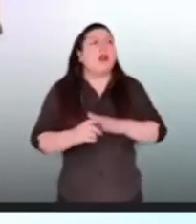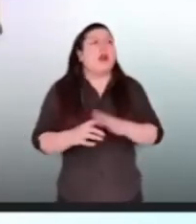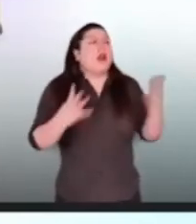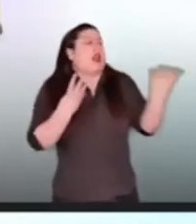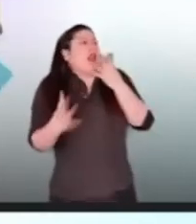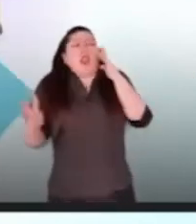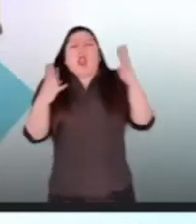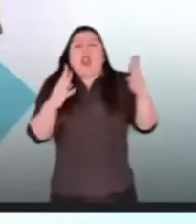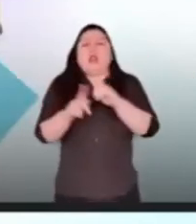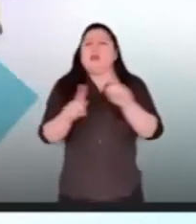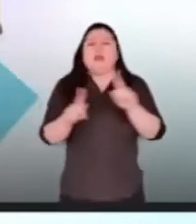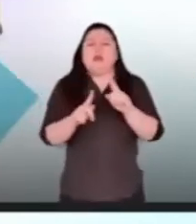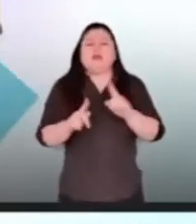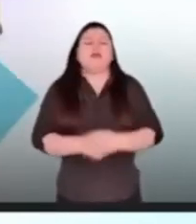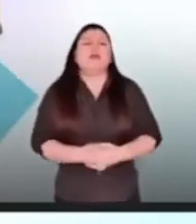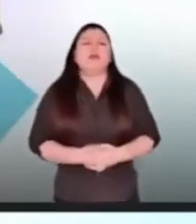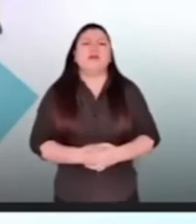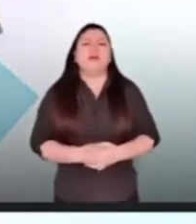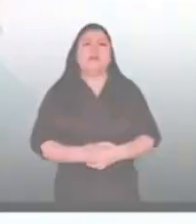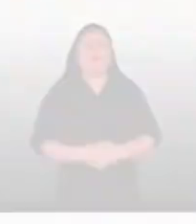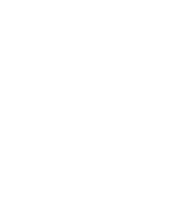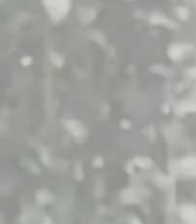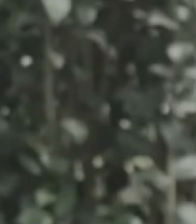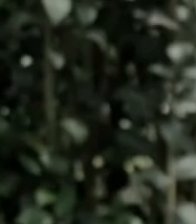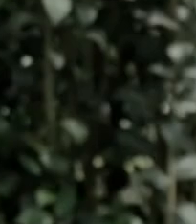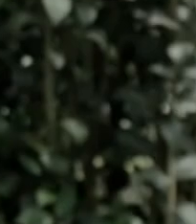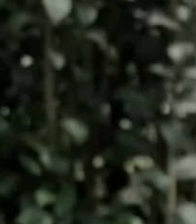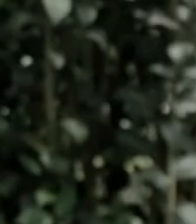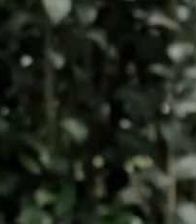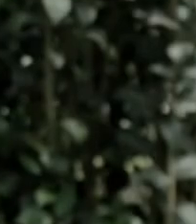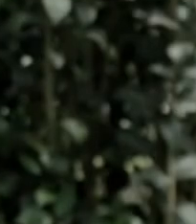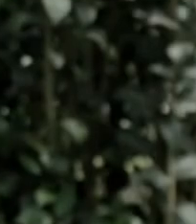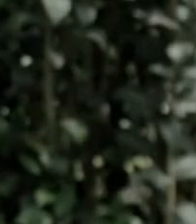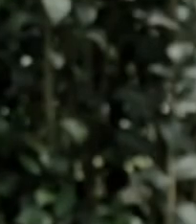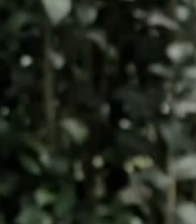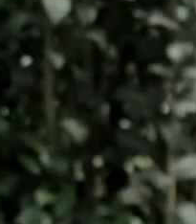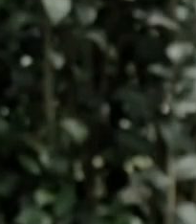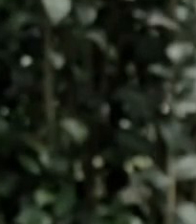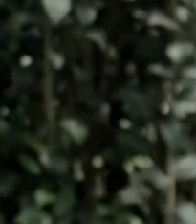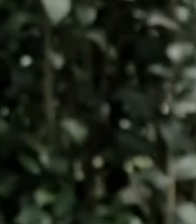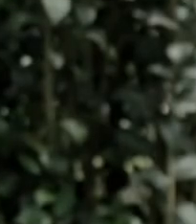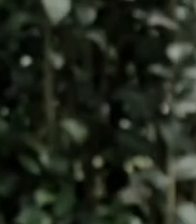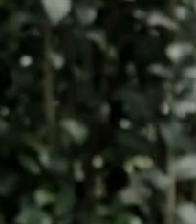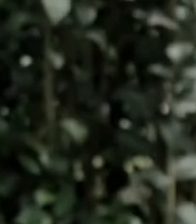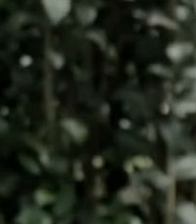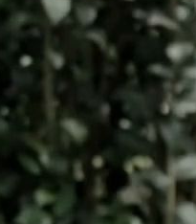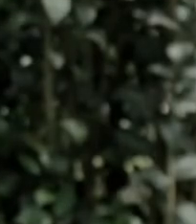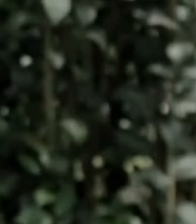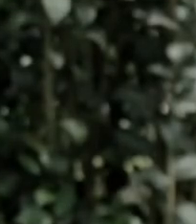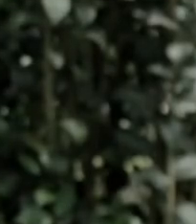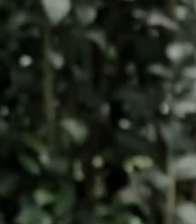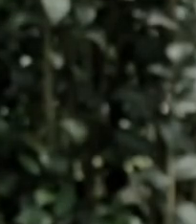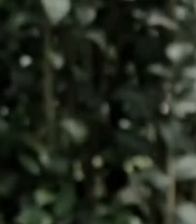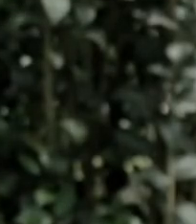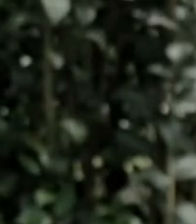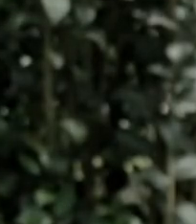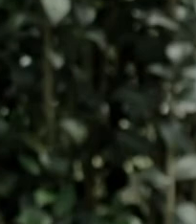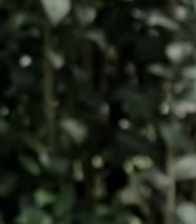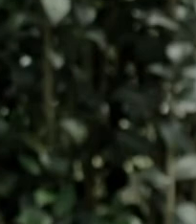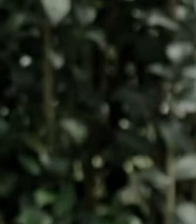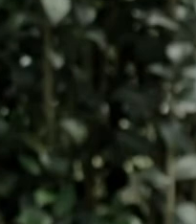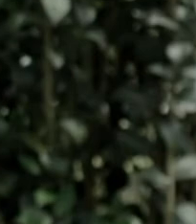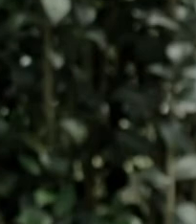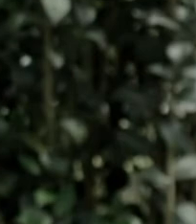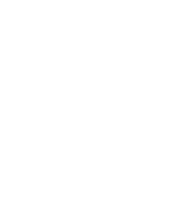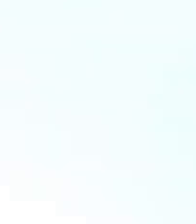al interior y en los alrededores de los puestos de votación. Siguiendo estas recomendaciones, evitaremos el contagio y